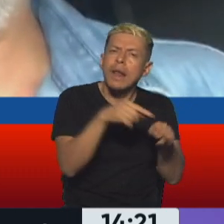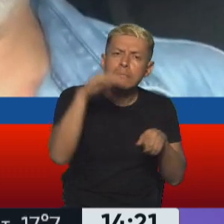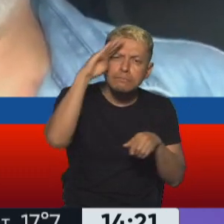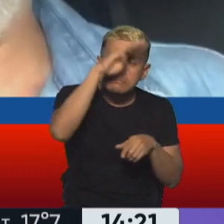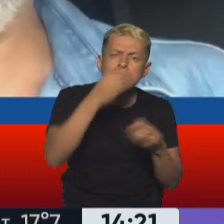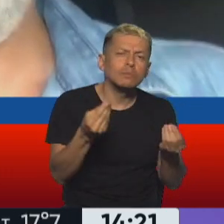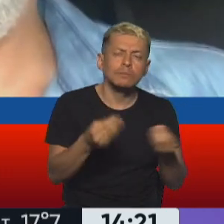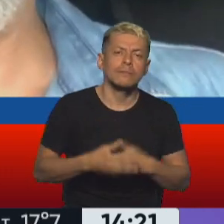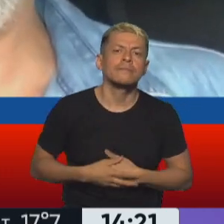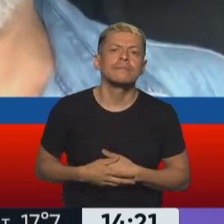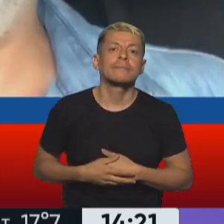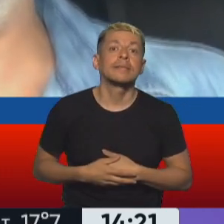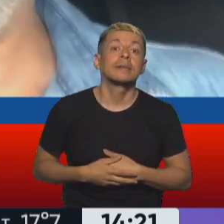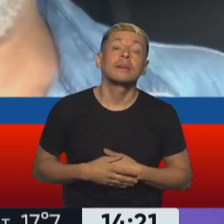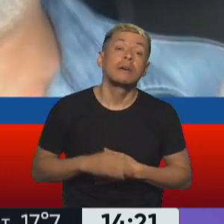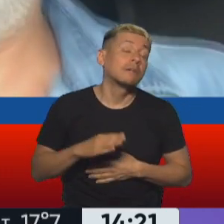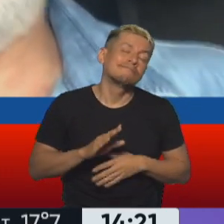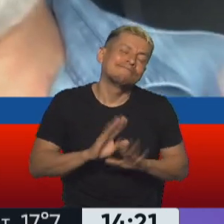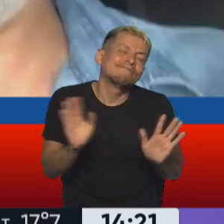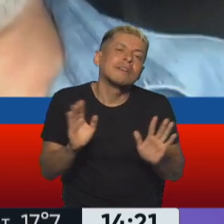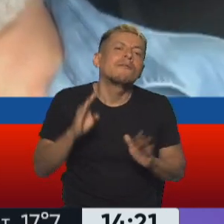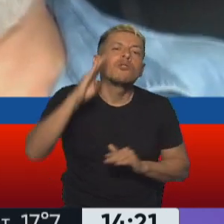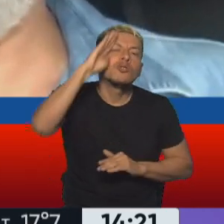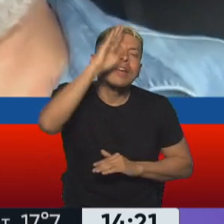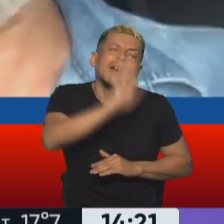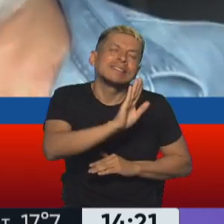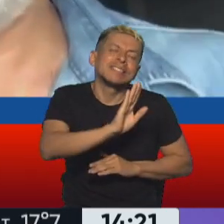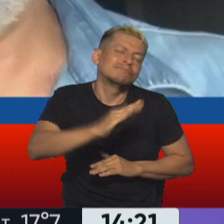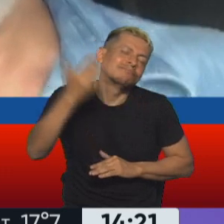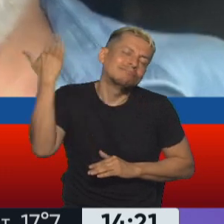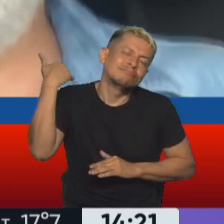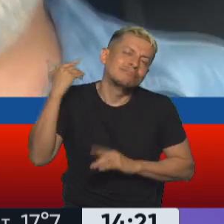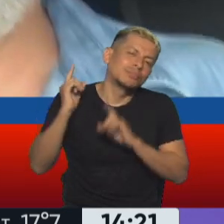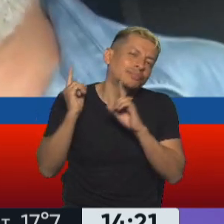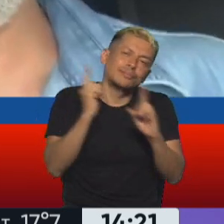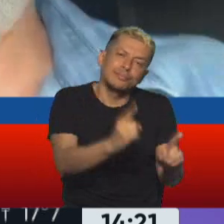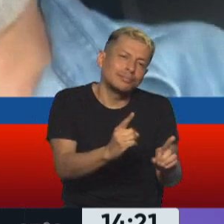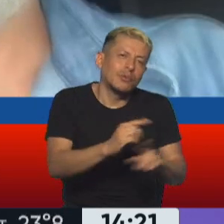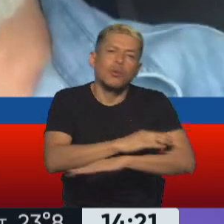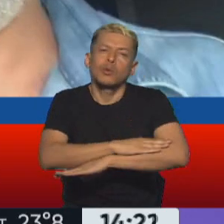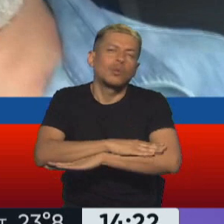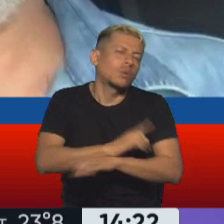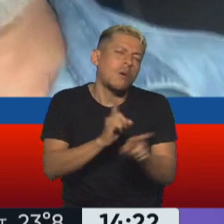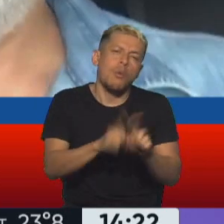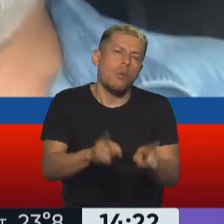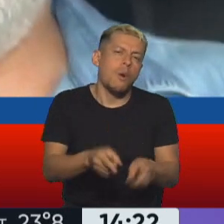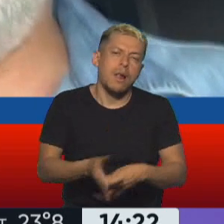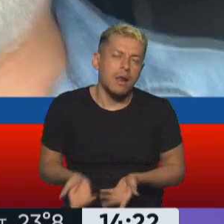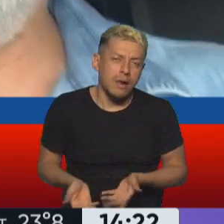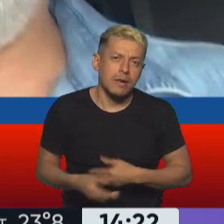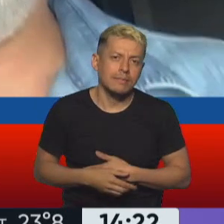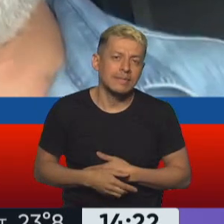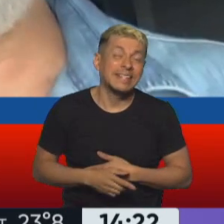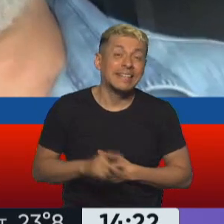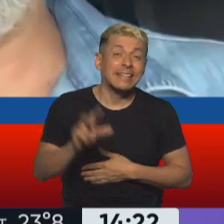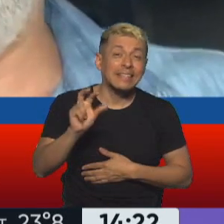fundamental. Bolsonaro tiene este tipo de comportamiento desde siempre, desde que empezó en la vida política, de los 30 años que